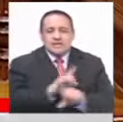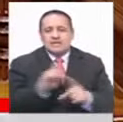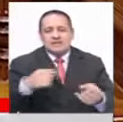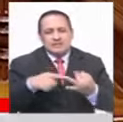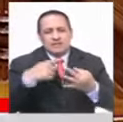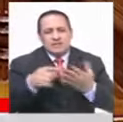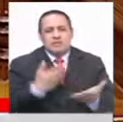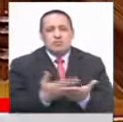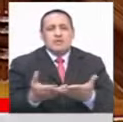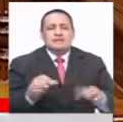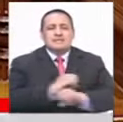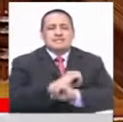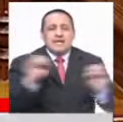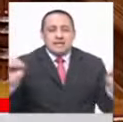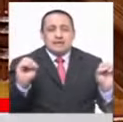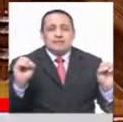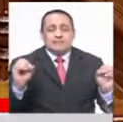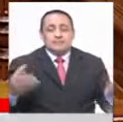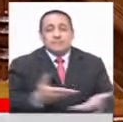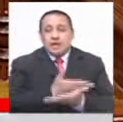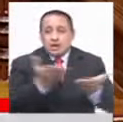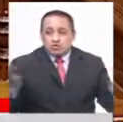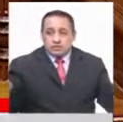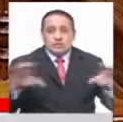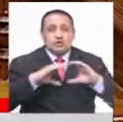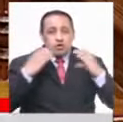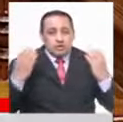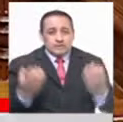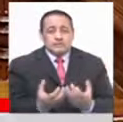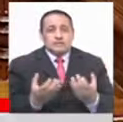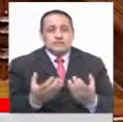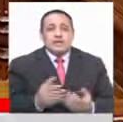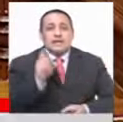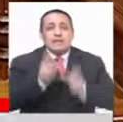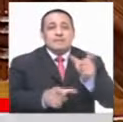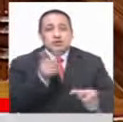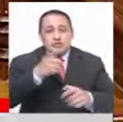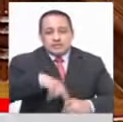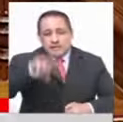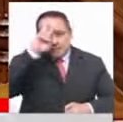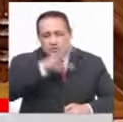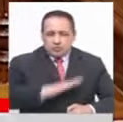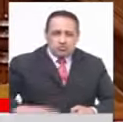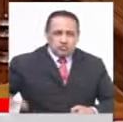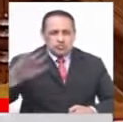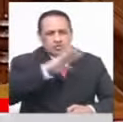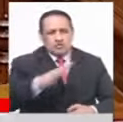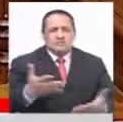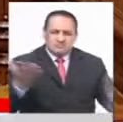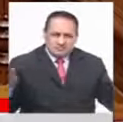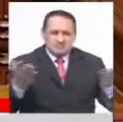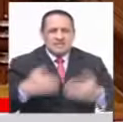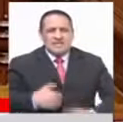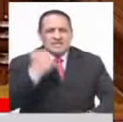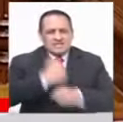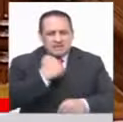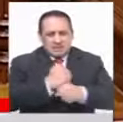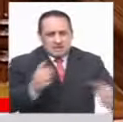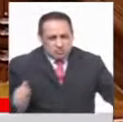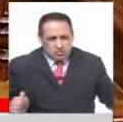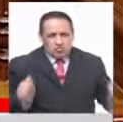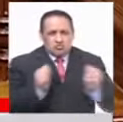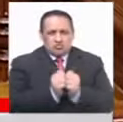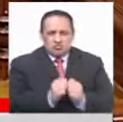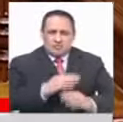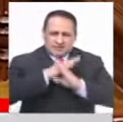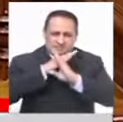todas las pruebas. Señoras y señores congresistas, pueblo peruano, trabajemos juntos para combatir los verdaderos